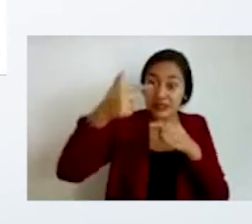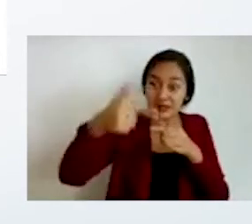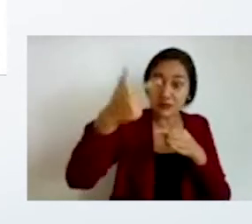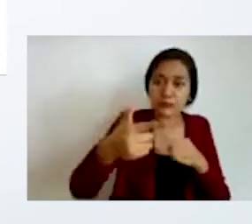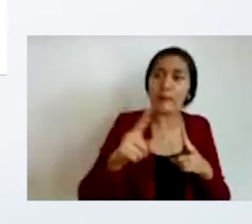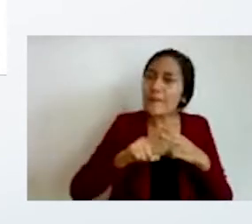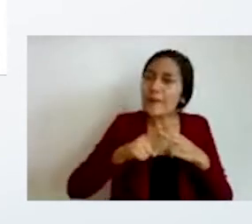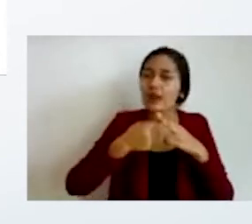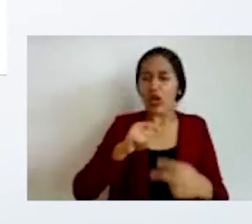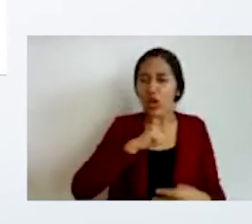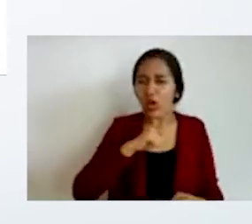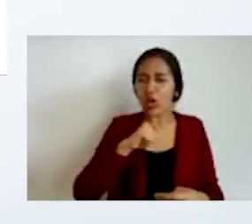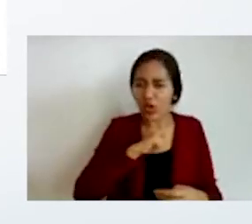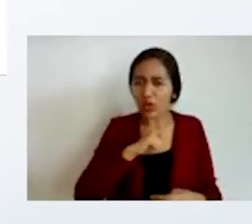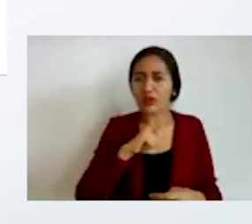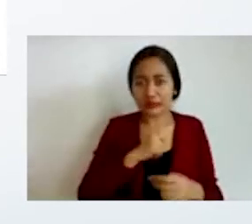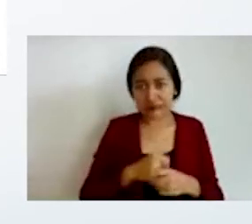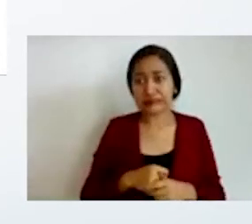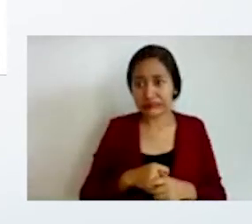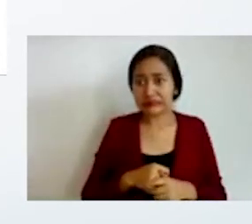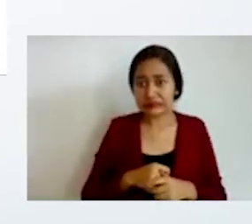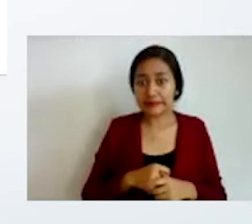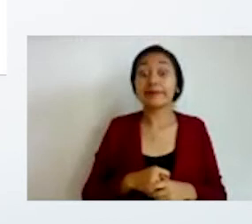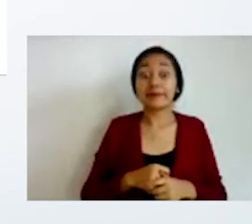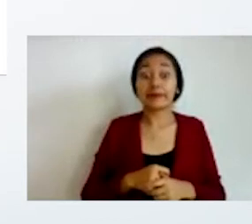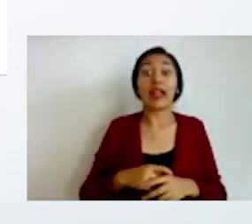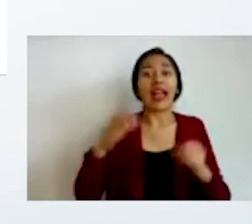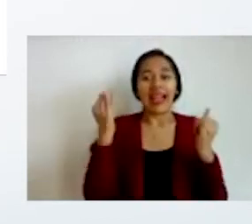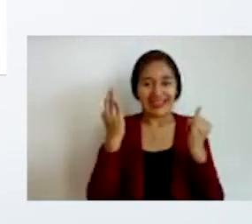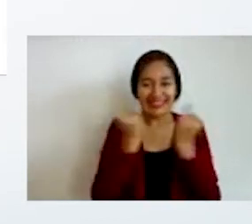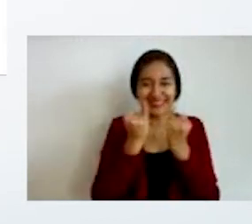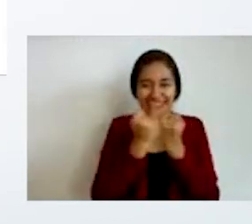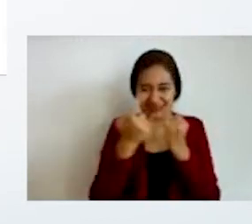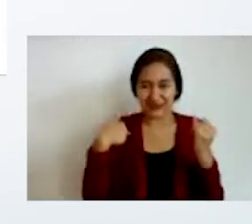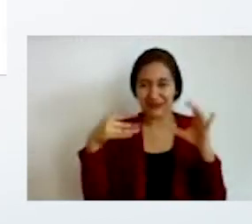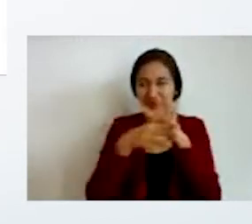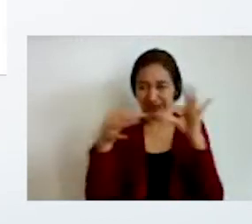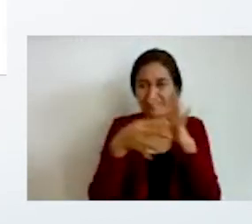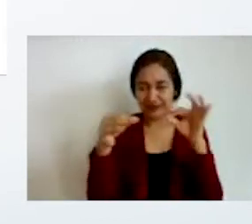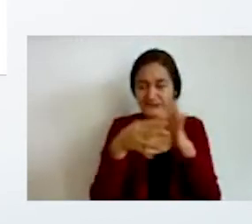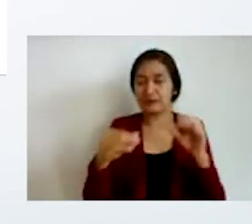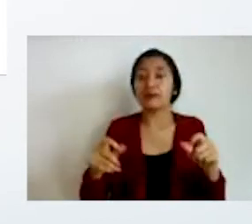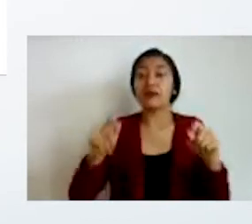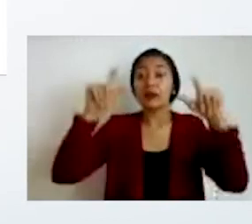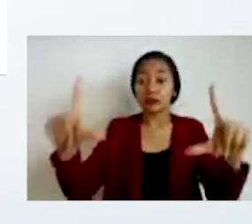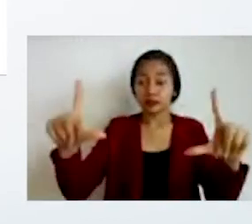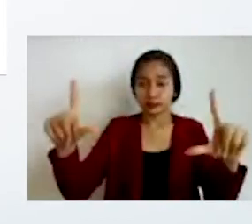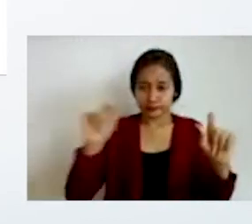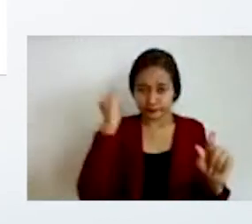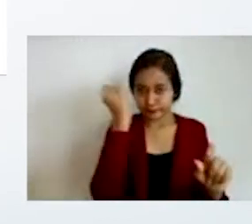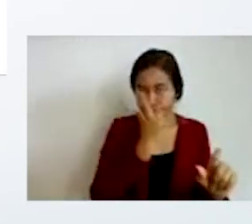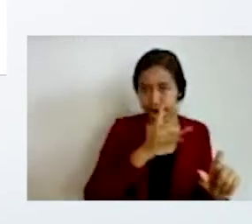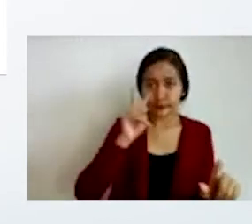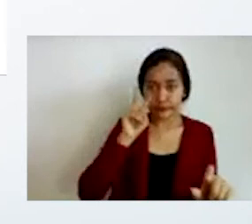perdón por lo de enfermedad. Es un error que no he podido corregir durante semanas. Pero miren,